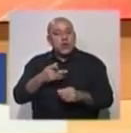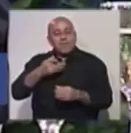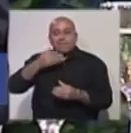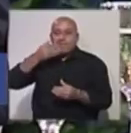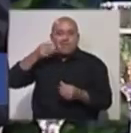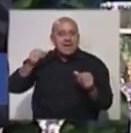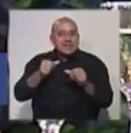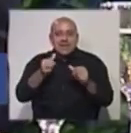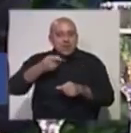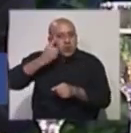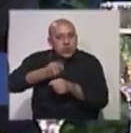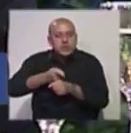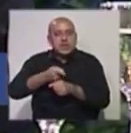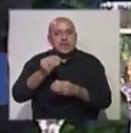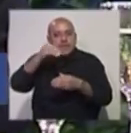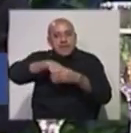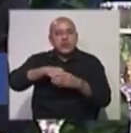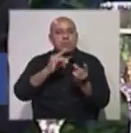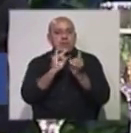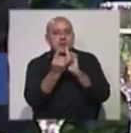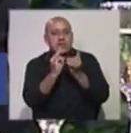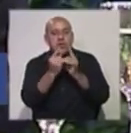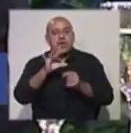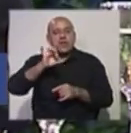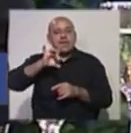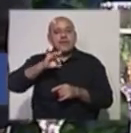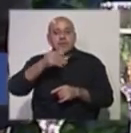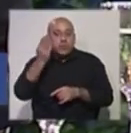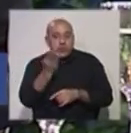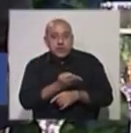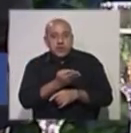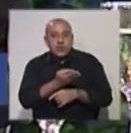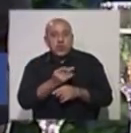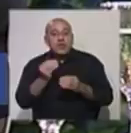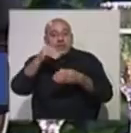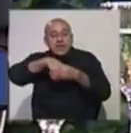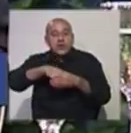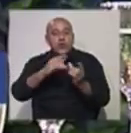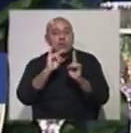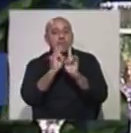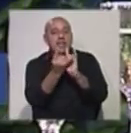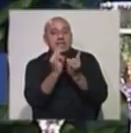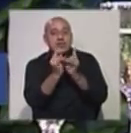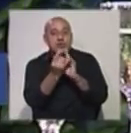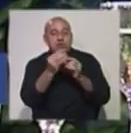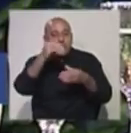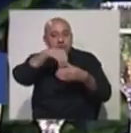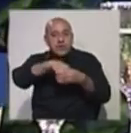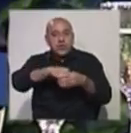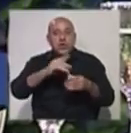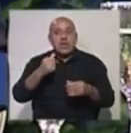cosa muy contradictoria, ¿no? Lograban apenas el 15% del peso en el Congreso y la votación de Lula llegó